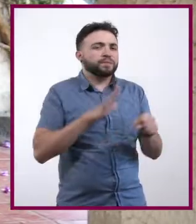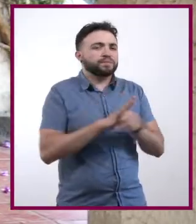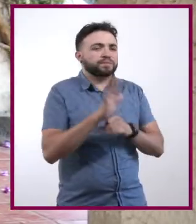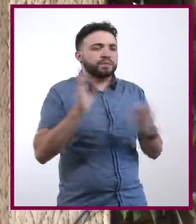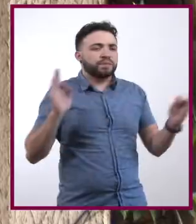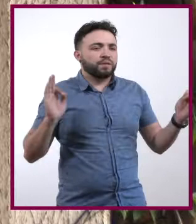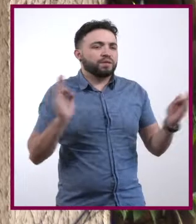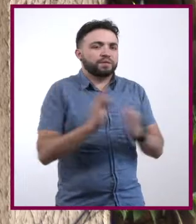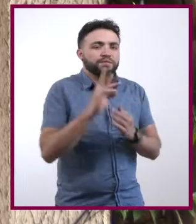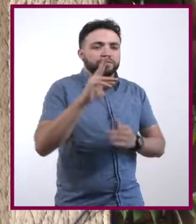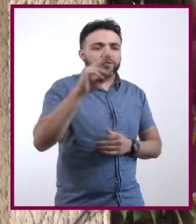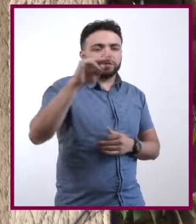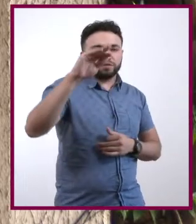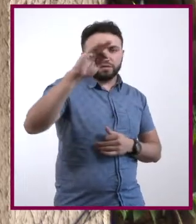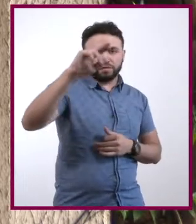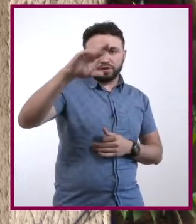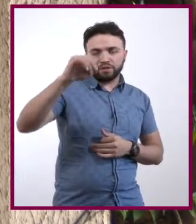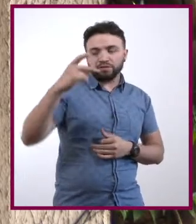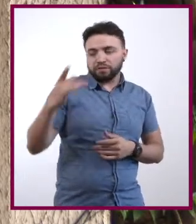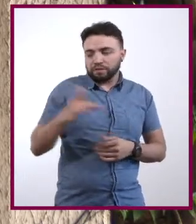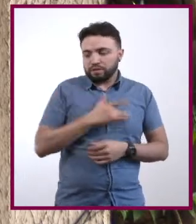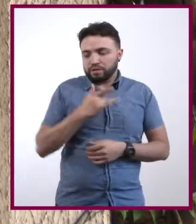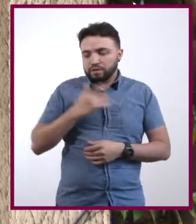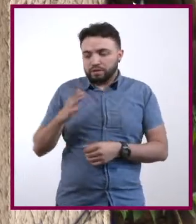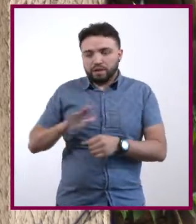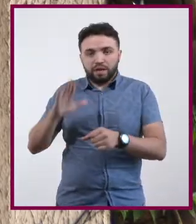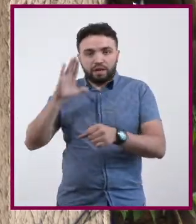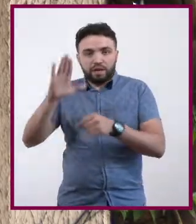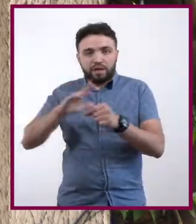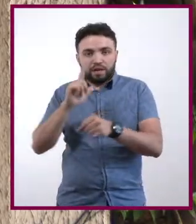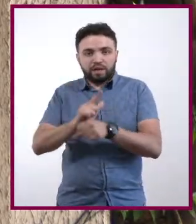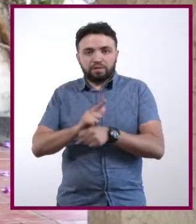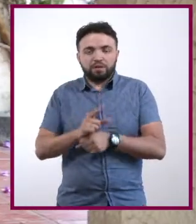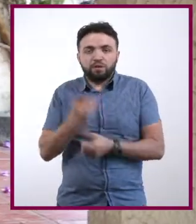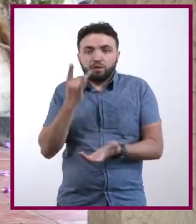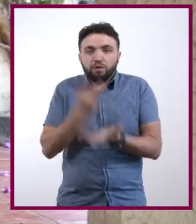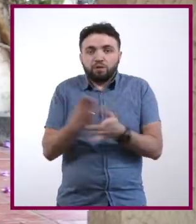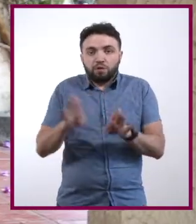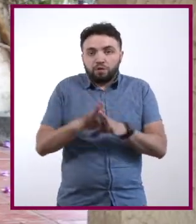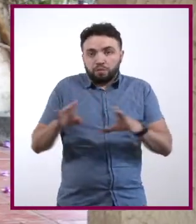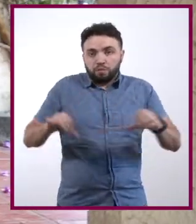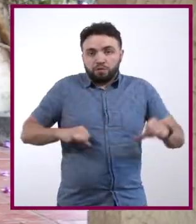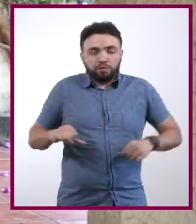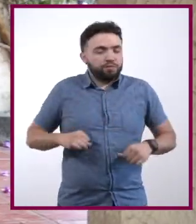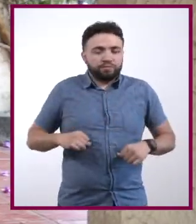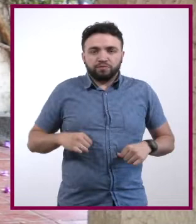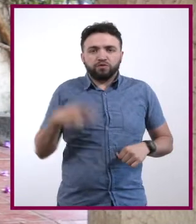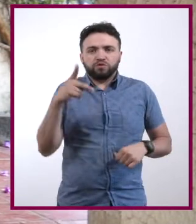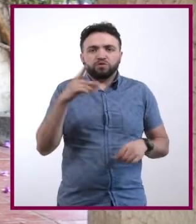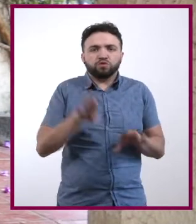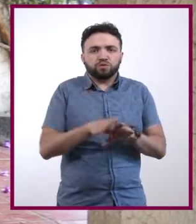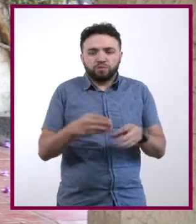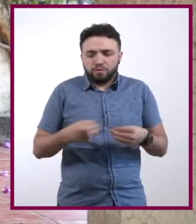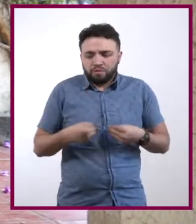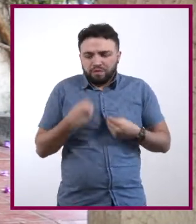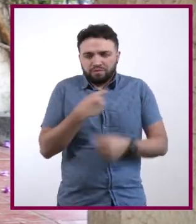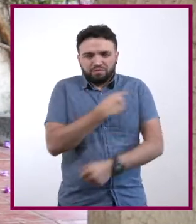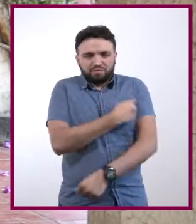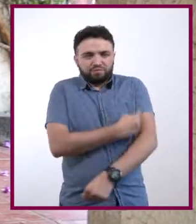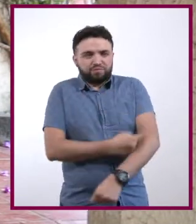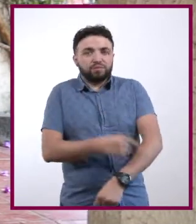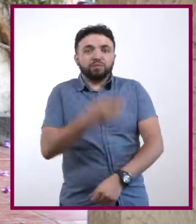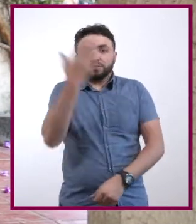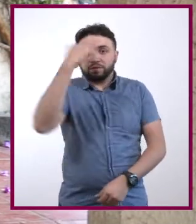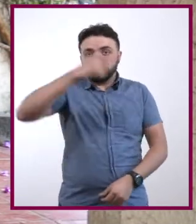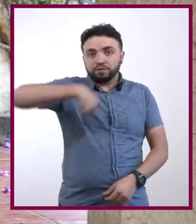la fascinación que Rufino Tamayo sentía por estos animales, no solo en su obra, sino en su vida cotidiana. Pues es sabido que este pintor y su